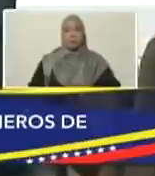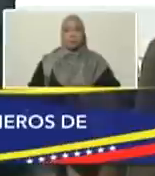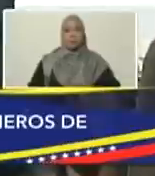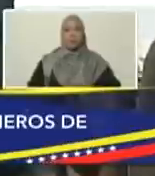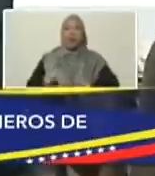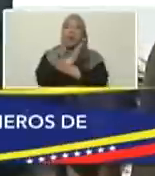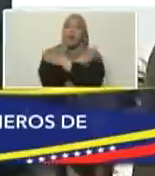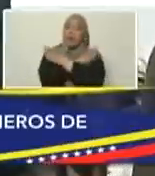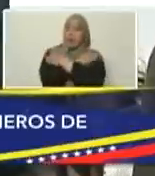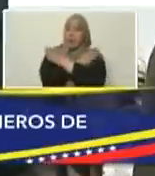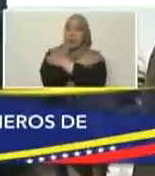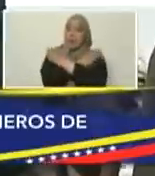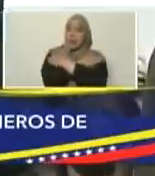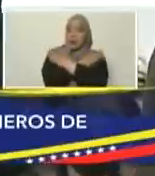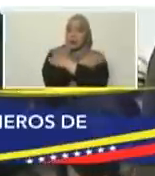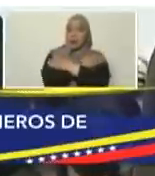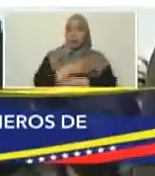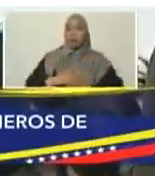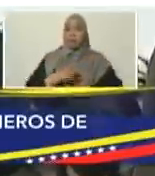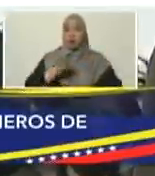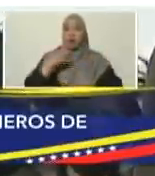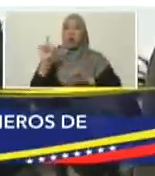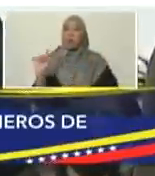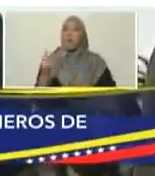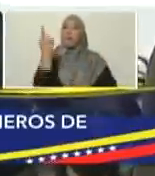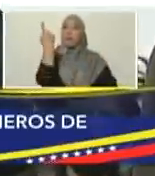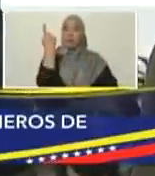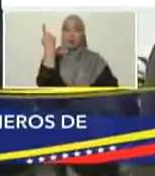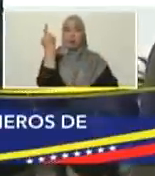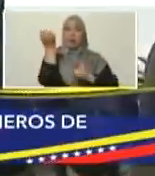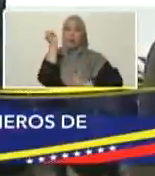Los felicito por ir adelante de primeros,